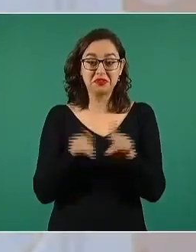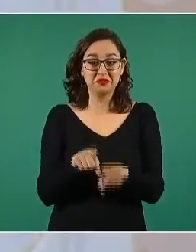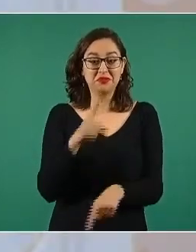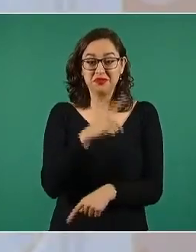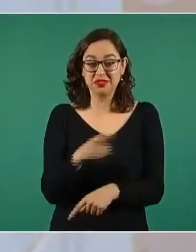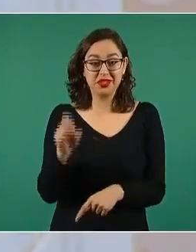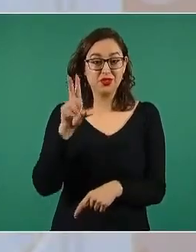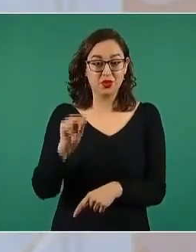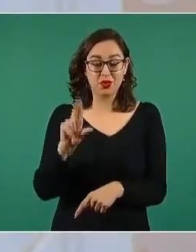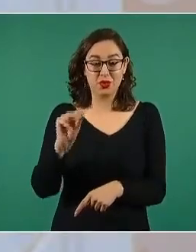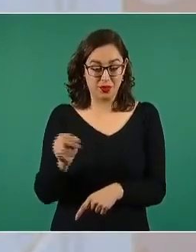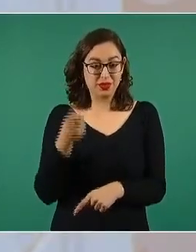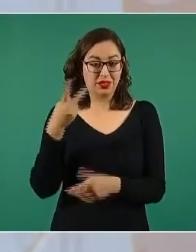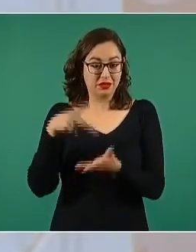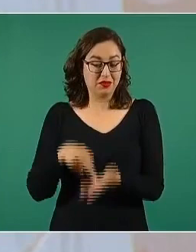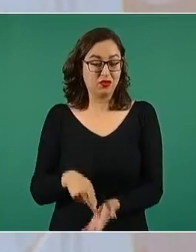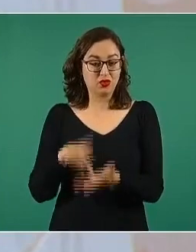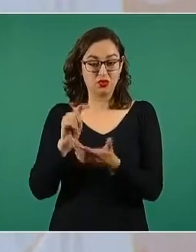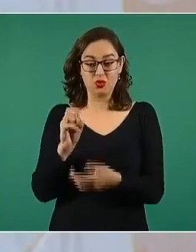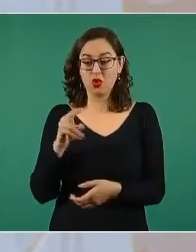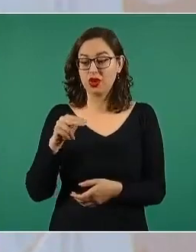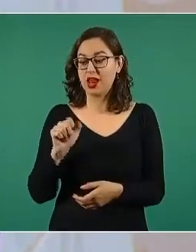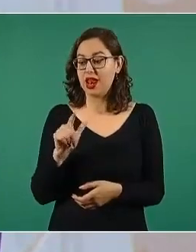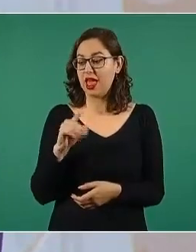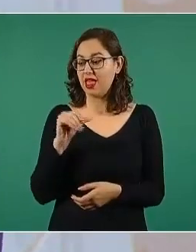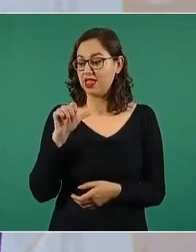192 toneladas.